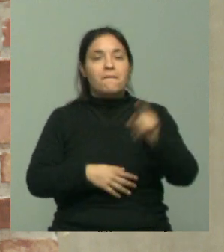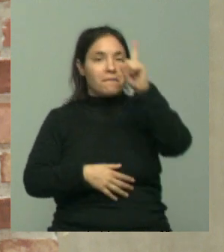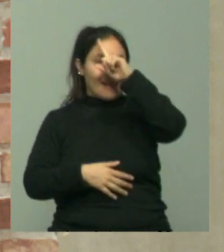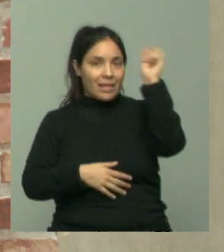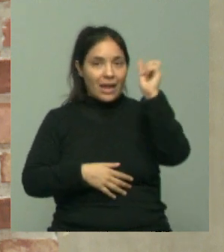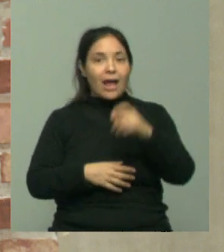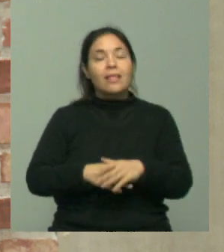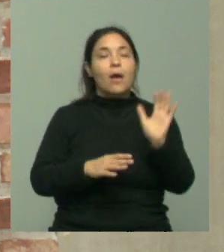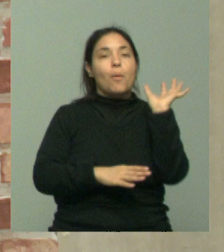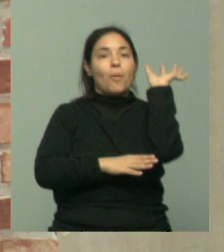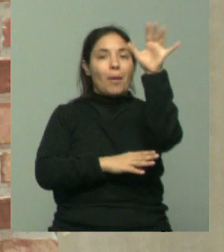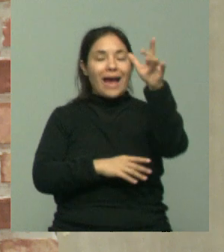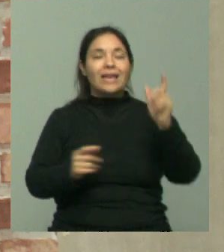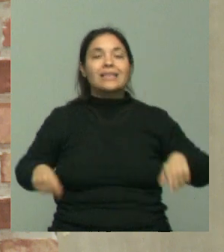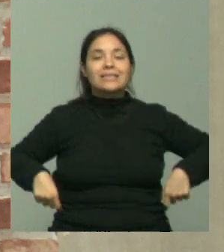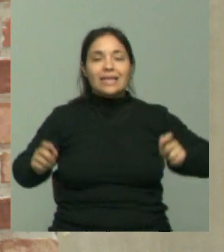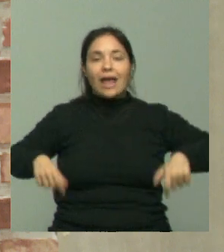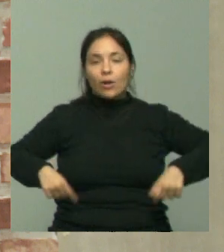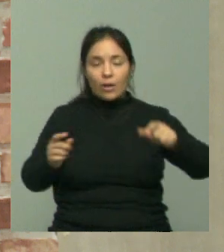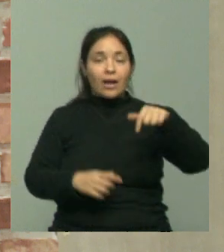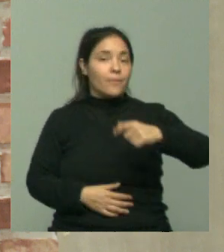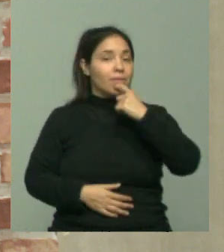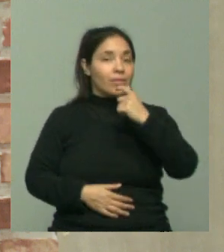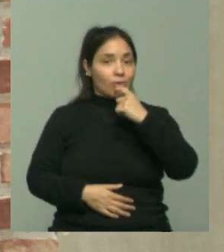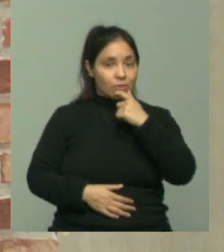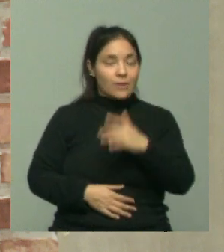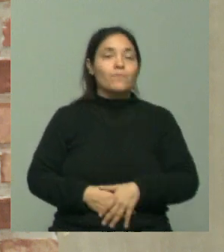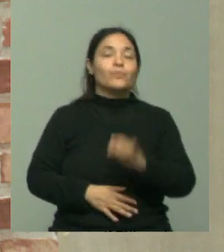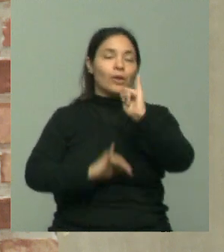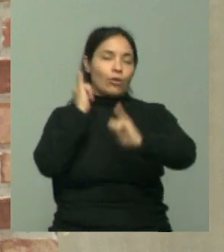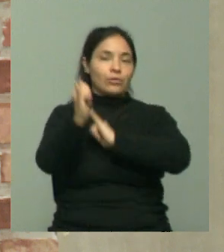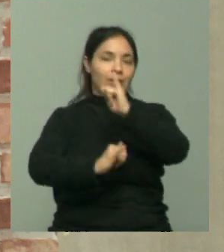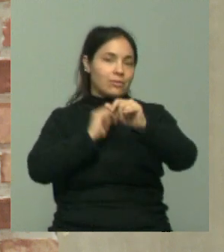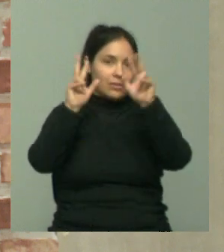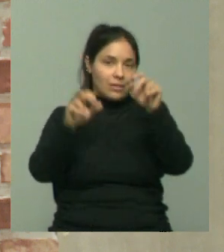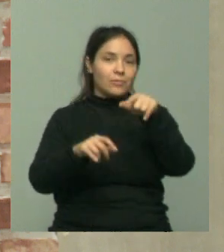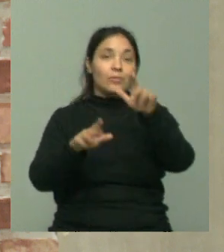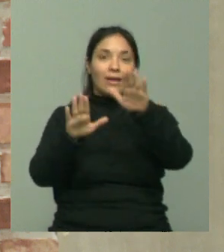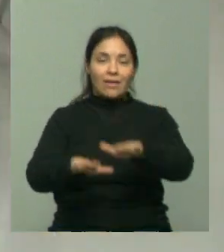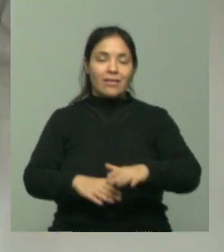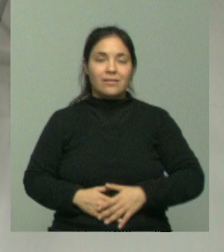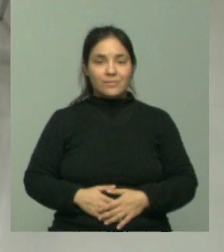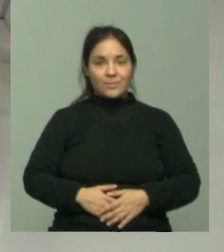de básquet en silla de ruedas, este fin de semana en la provincia de Mendoza, y también vamos a estar hablando de eso. Así es que no se vayan.